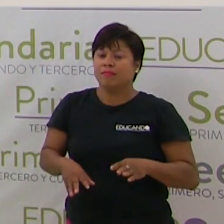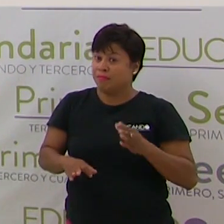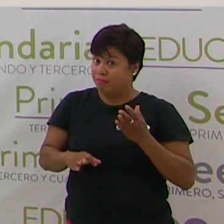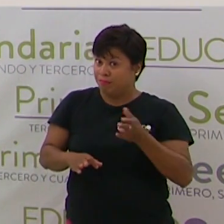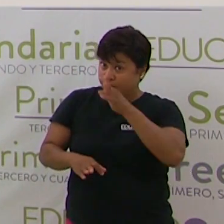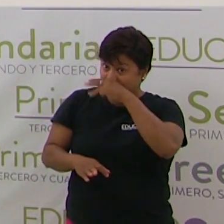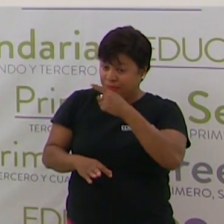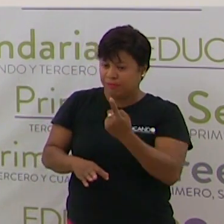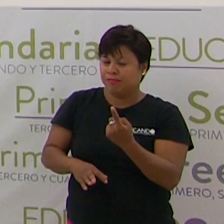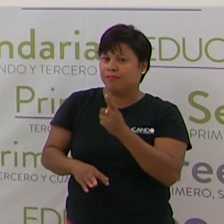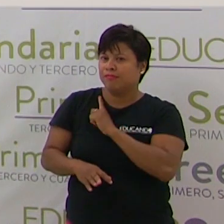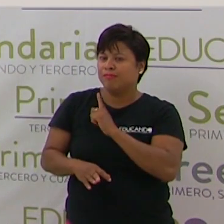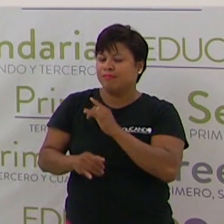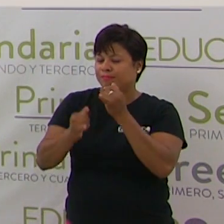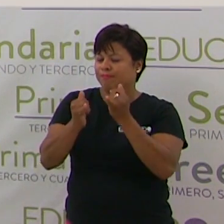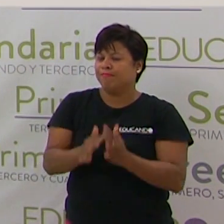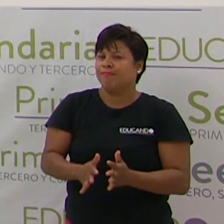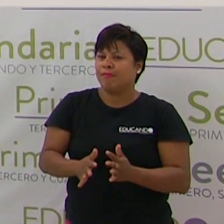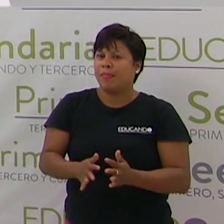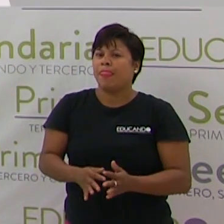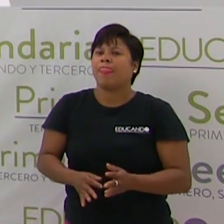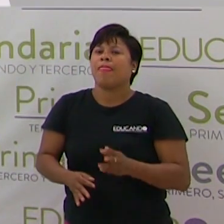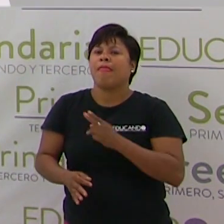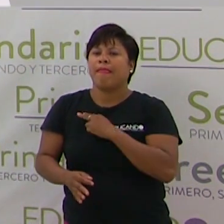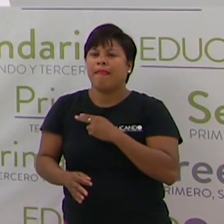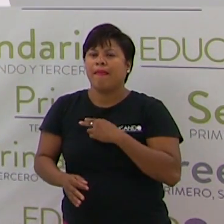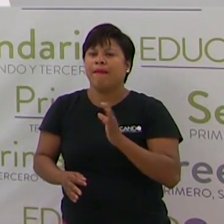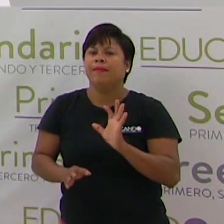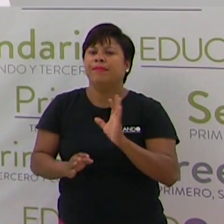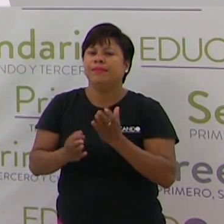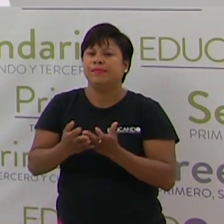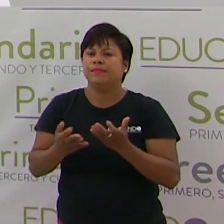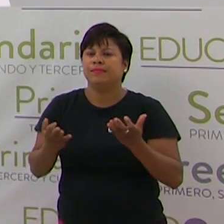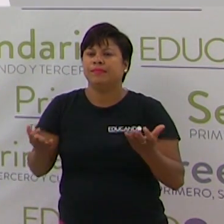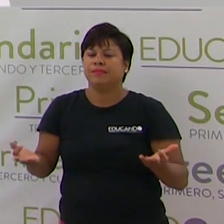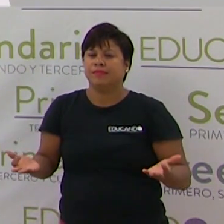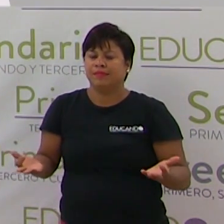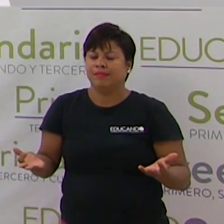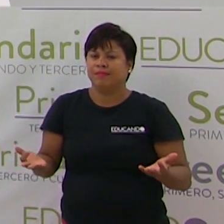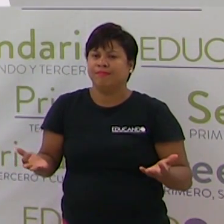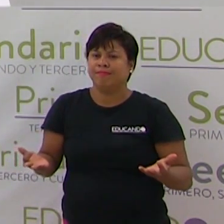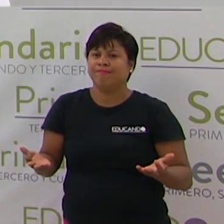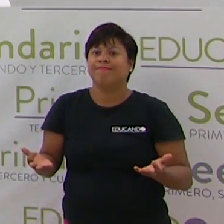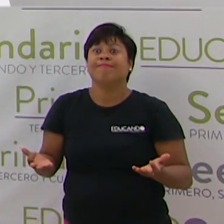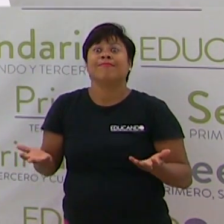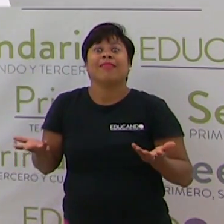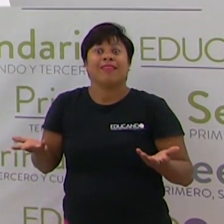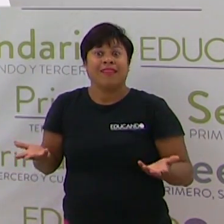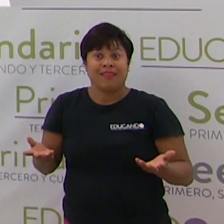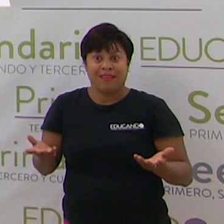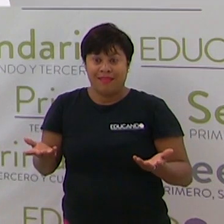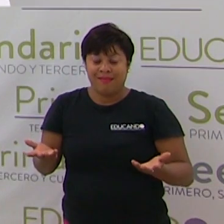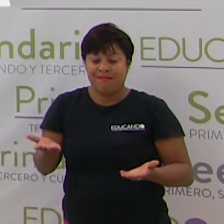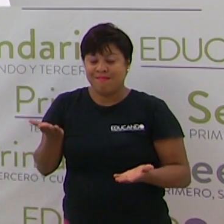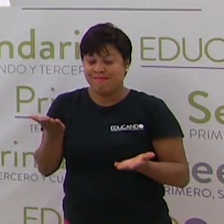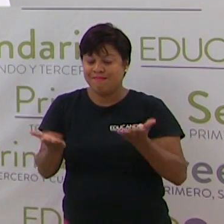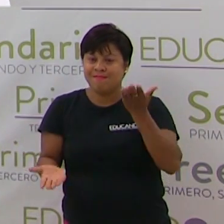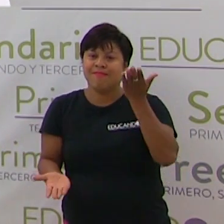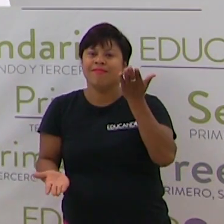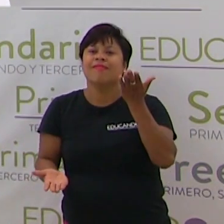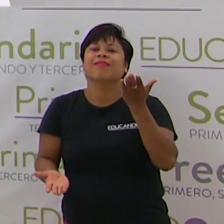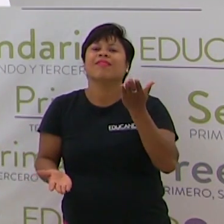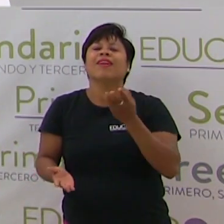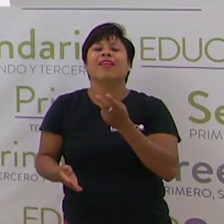porque está solo, ¿eh? Pero vamos a ver qué pasa cuando utilizamos el vaso de tierra. ¿Sí?